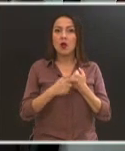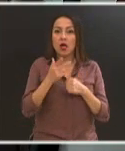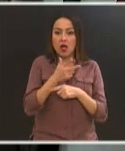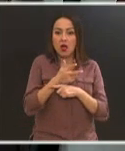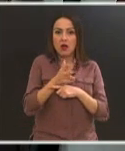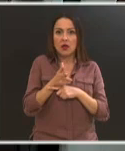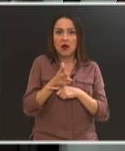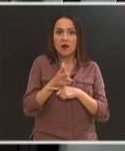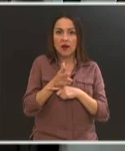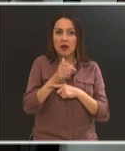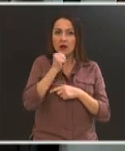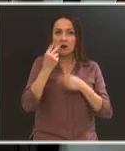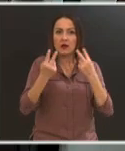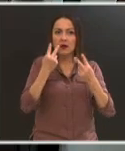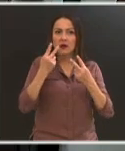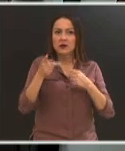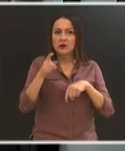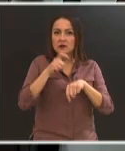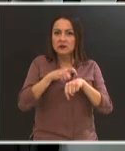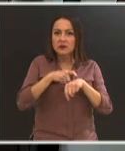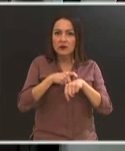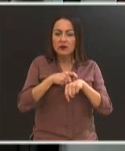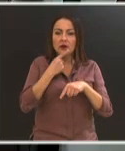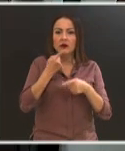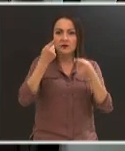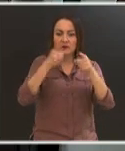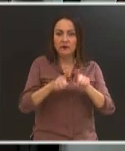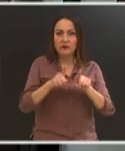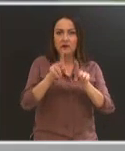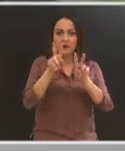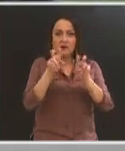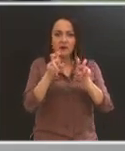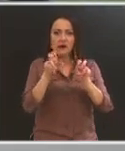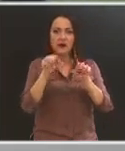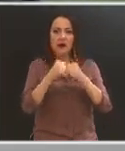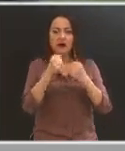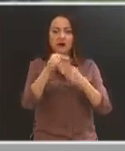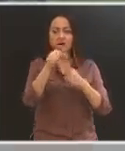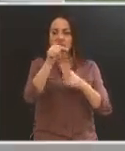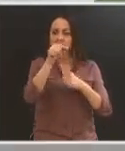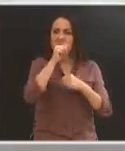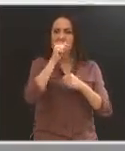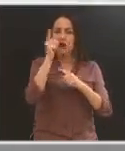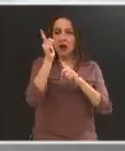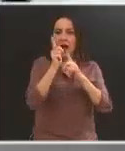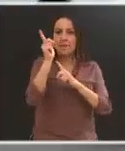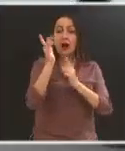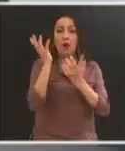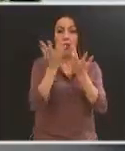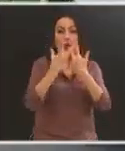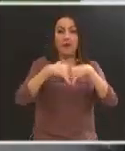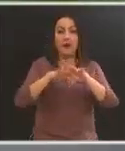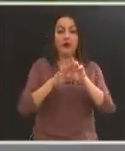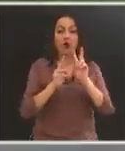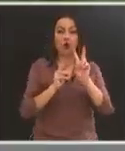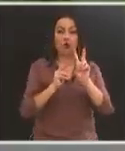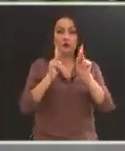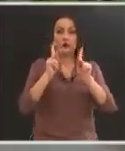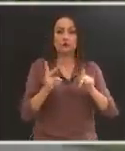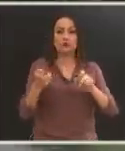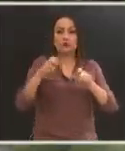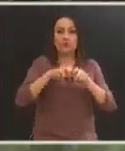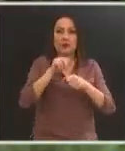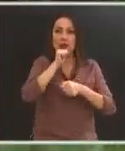de un vecino capta el momento del ataque, al parecer con lo que sería un arma automática. Esas 2 personas quienes viajaban